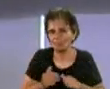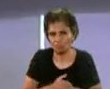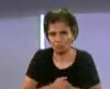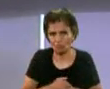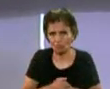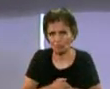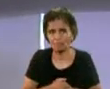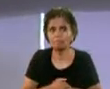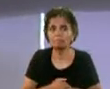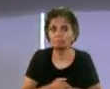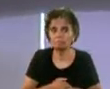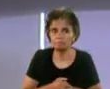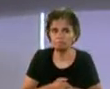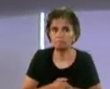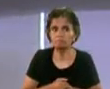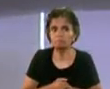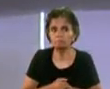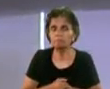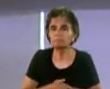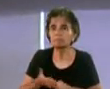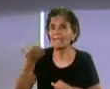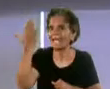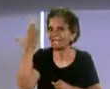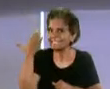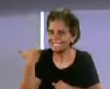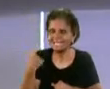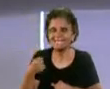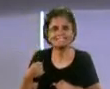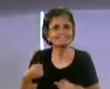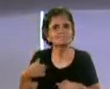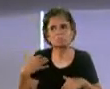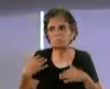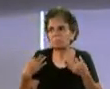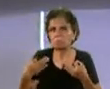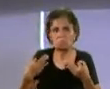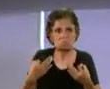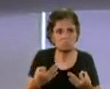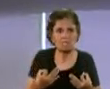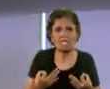Es bárbara la forma en que ayer hicieron todo, porque